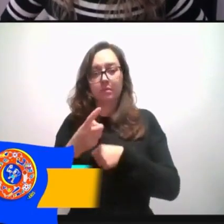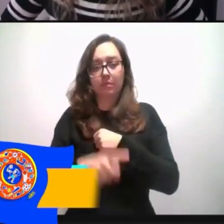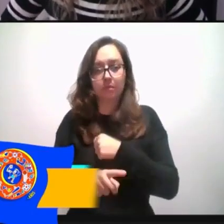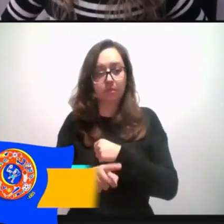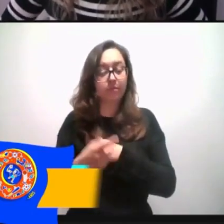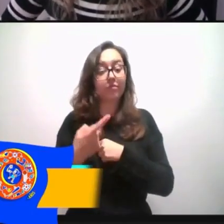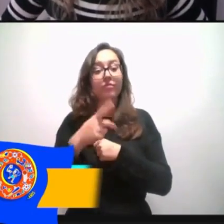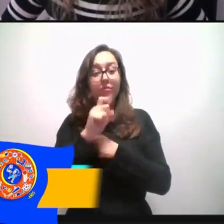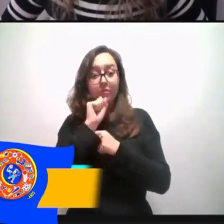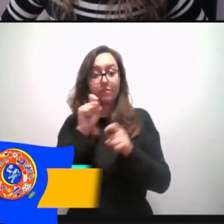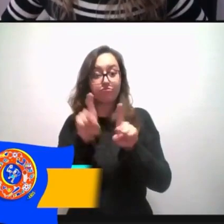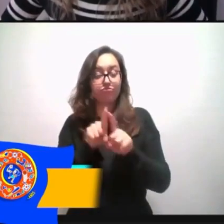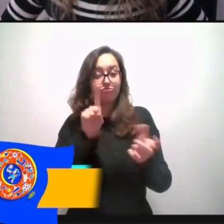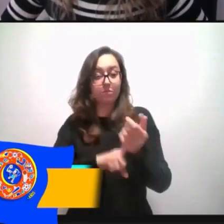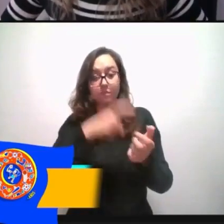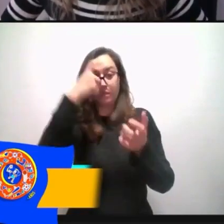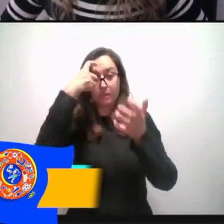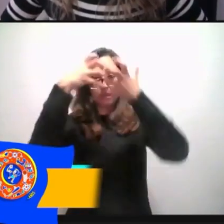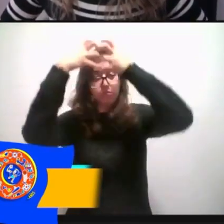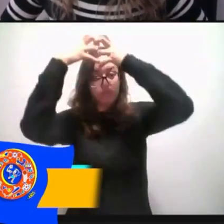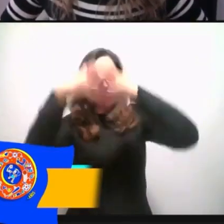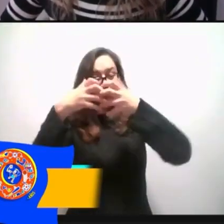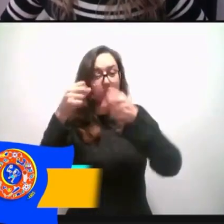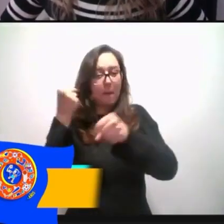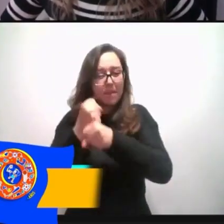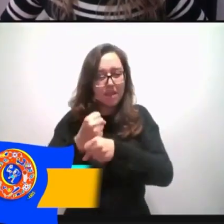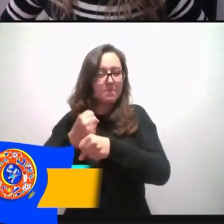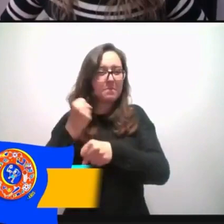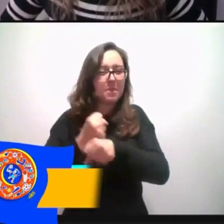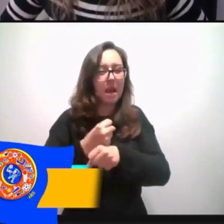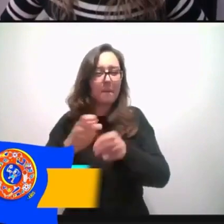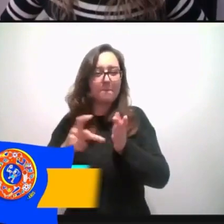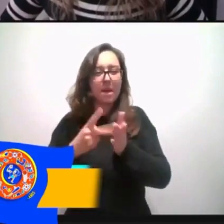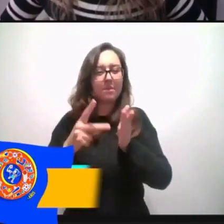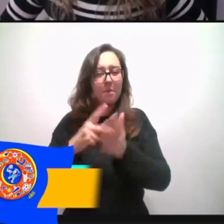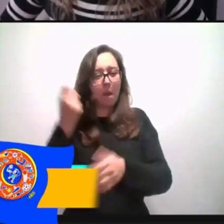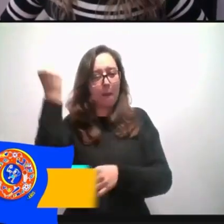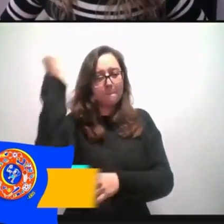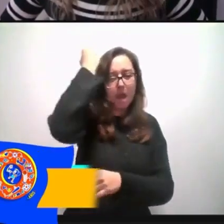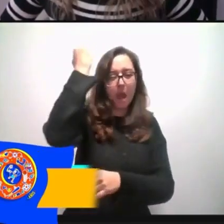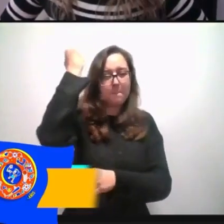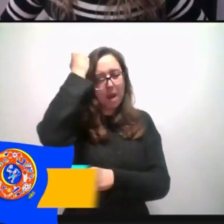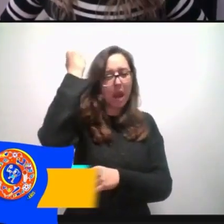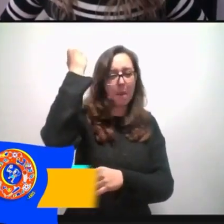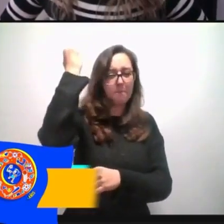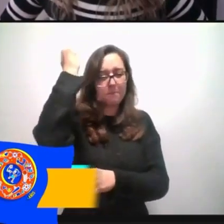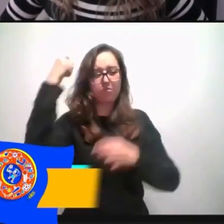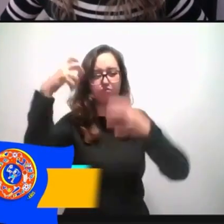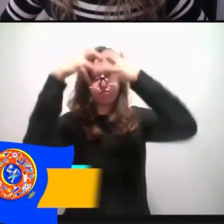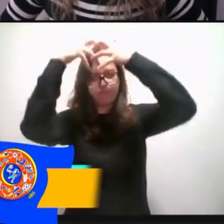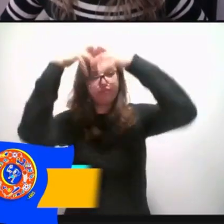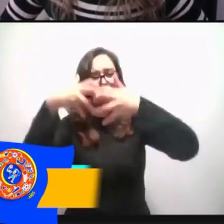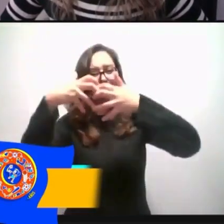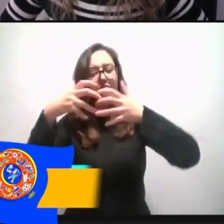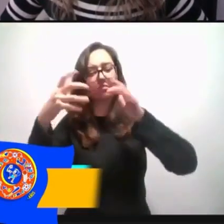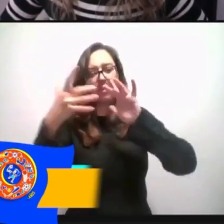cognitivo también hay deterioro provocado por los golpes continuos. Hay una modificación en la comunicación neuronal y que